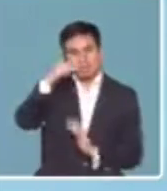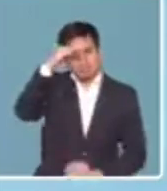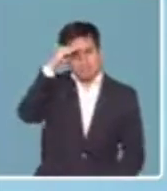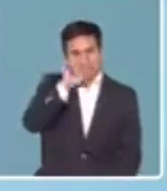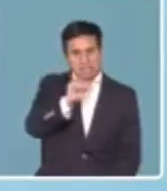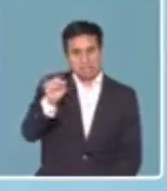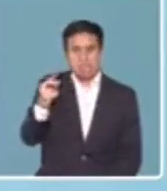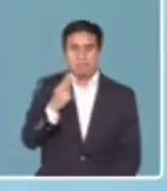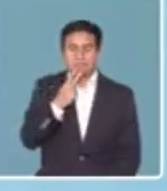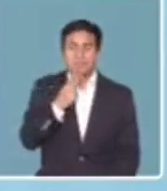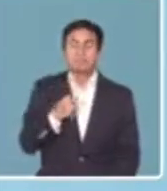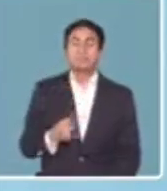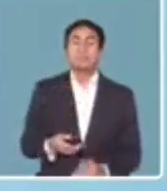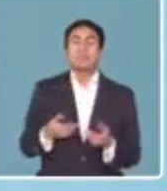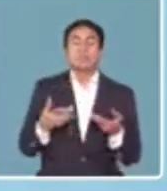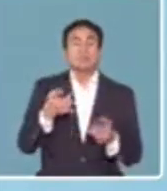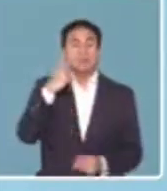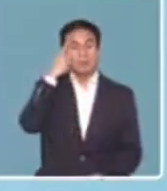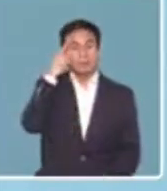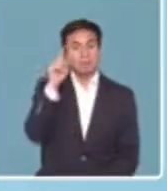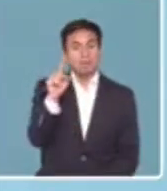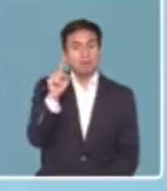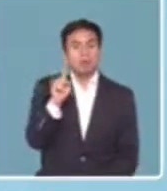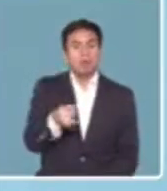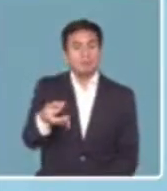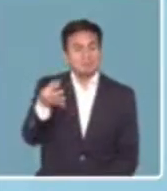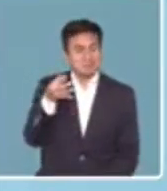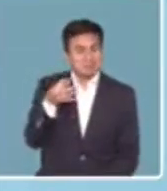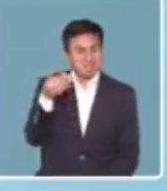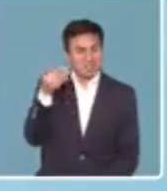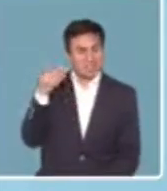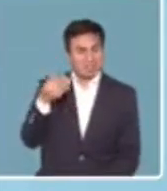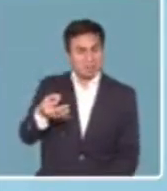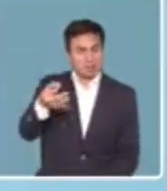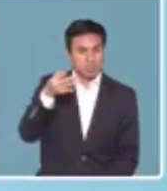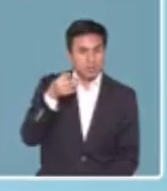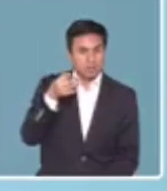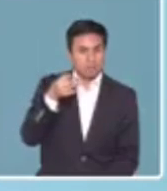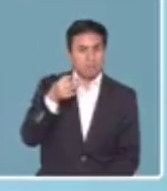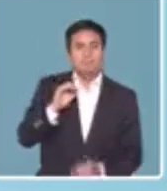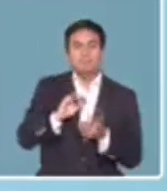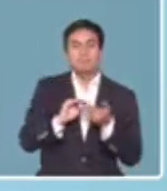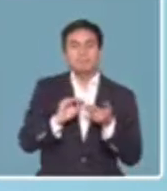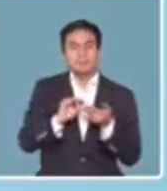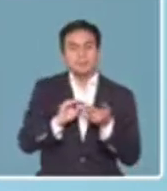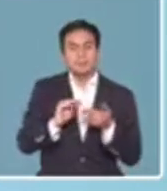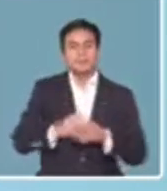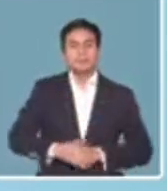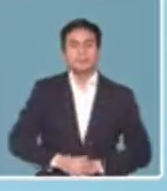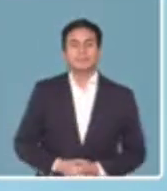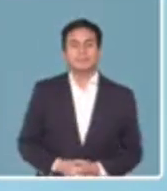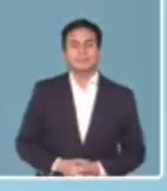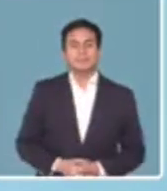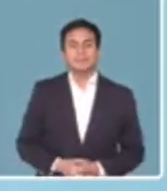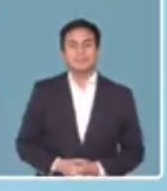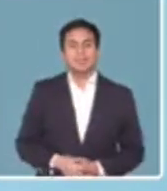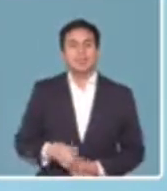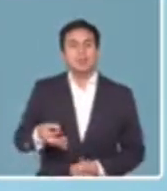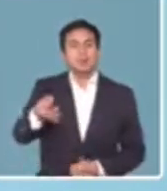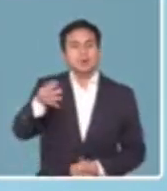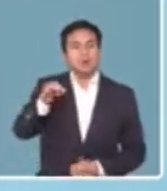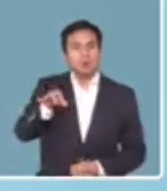experiencia. Pero lo que me contaban es... Perdón. No,